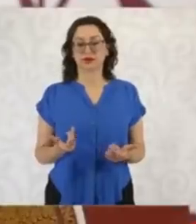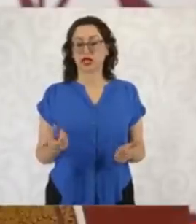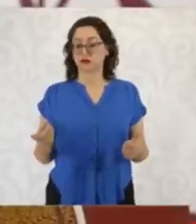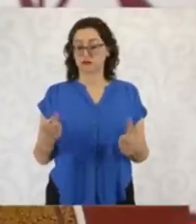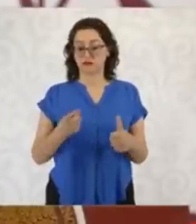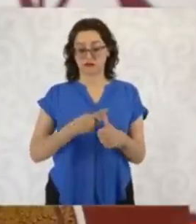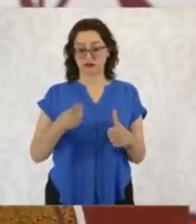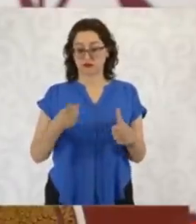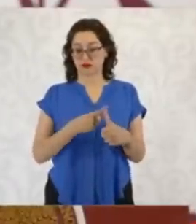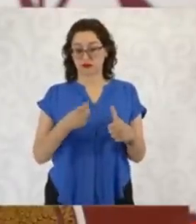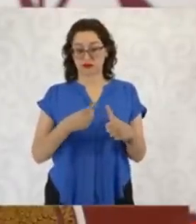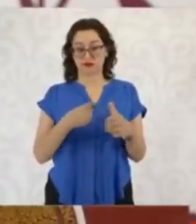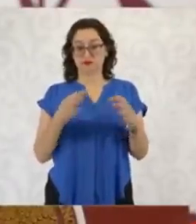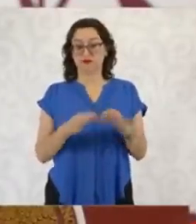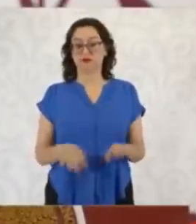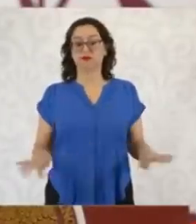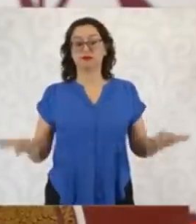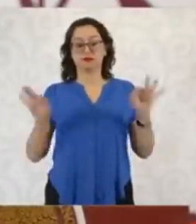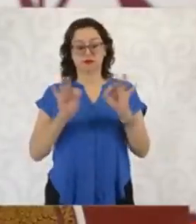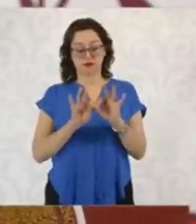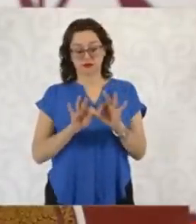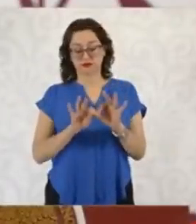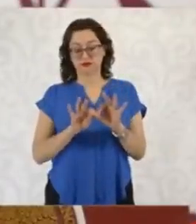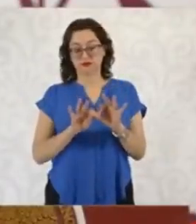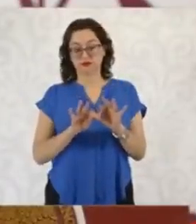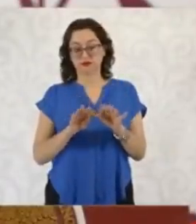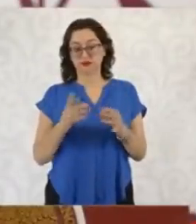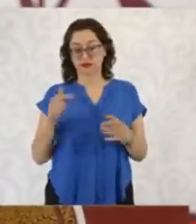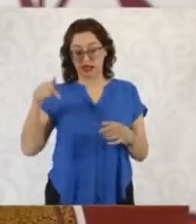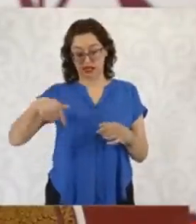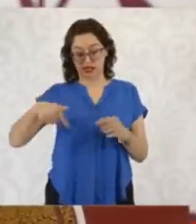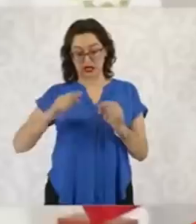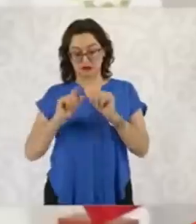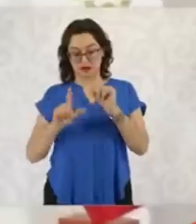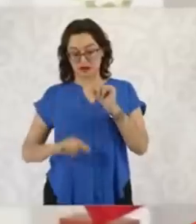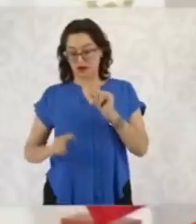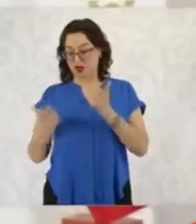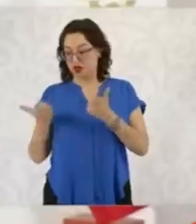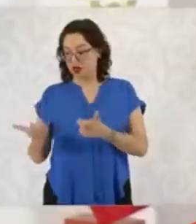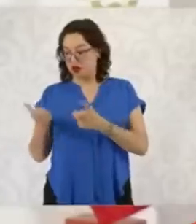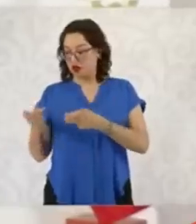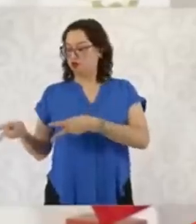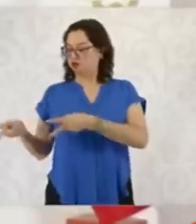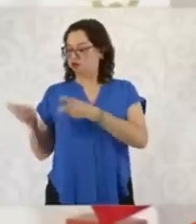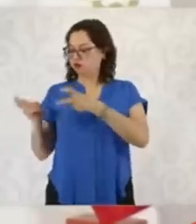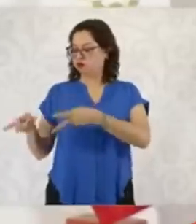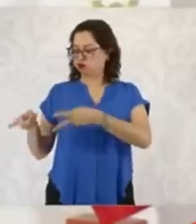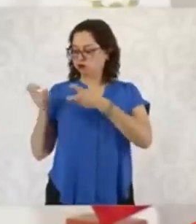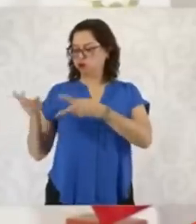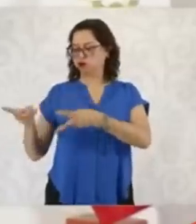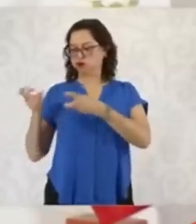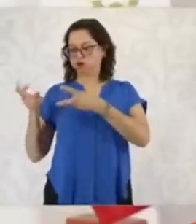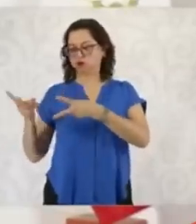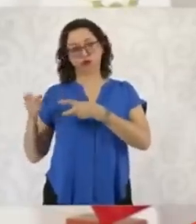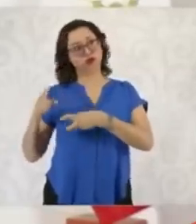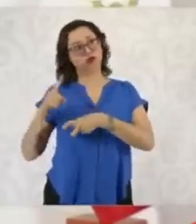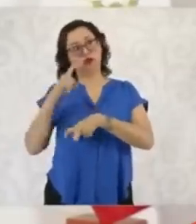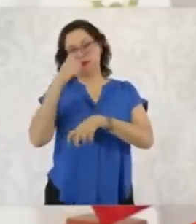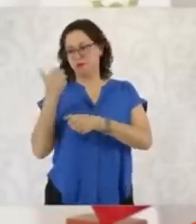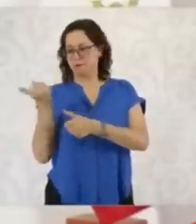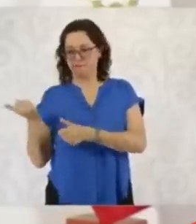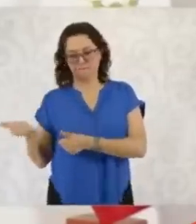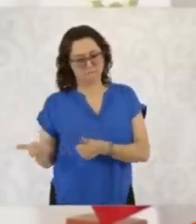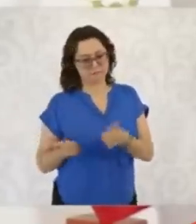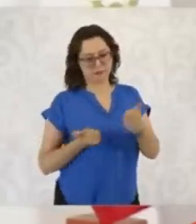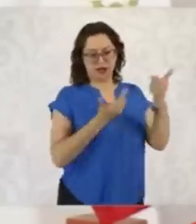del país y que fue alojado en el extranjero, buena parte de lo cual regresó al país, luego diremos